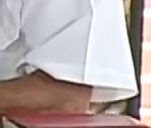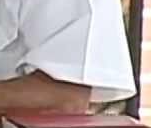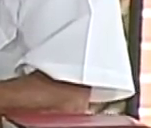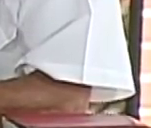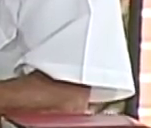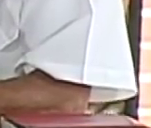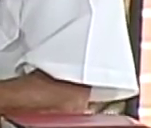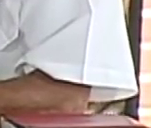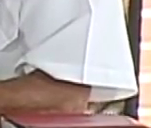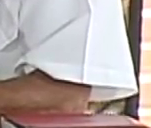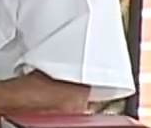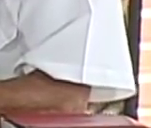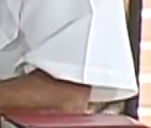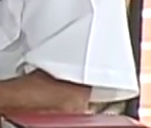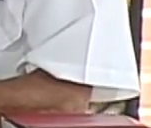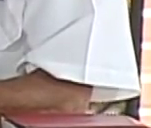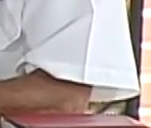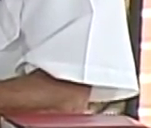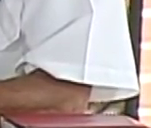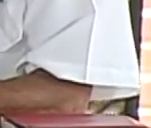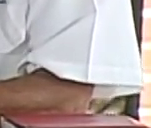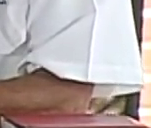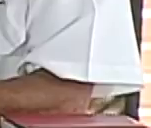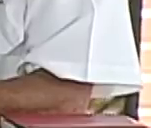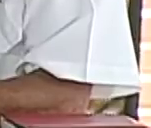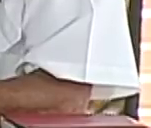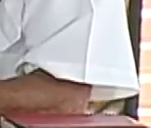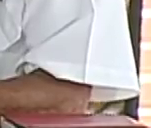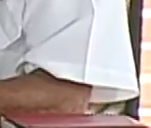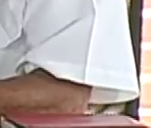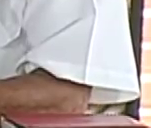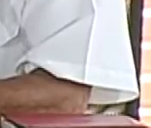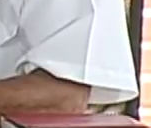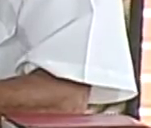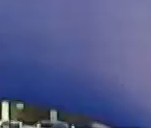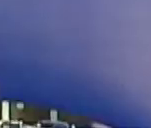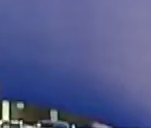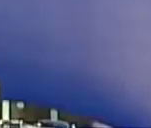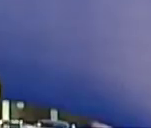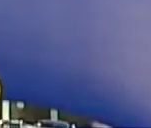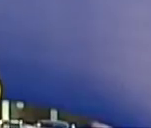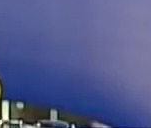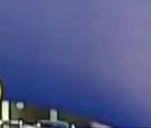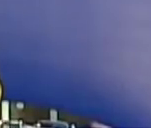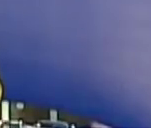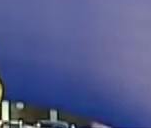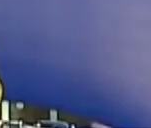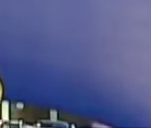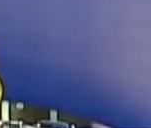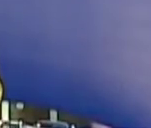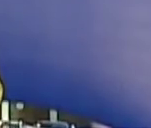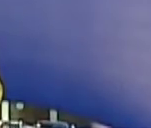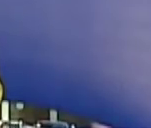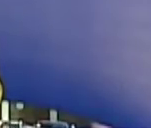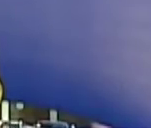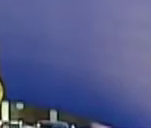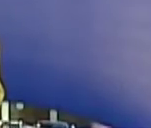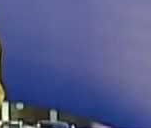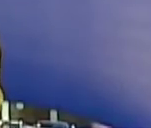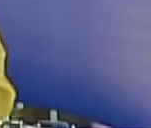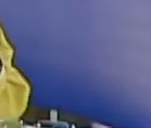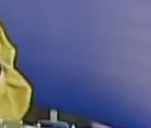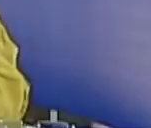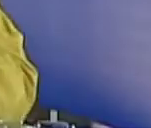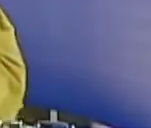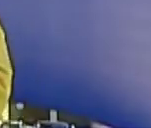realmente de punta, de vanguardia de la salud, el Estado Vargas. Sí. Correcto.